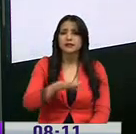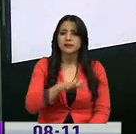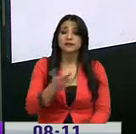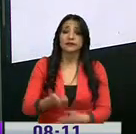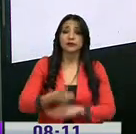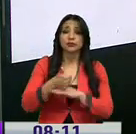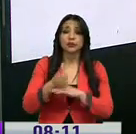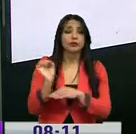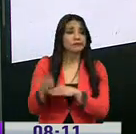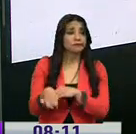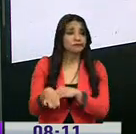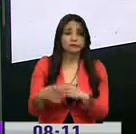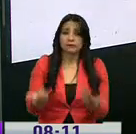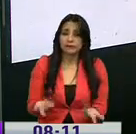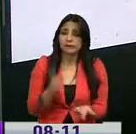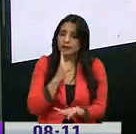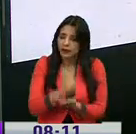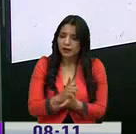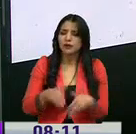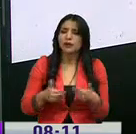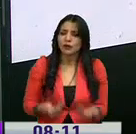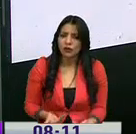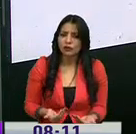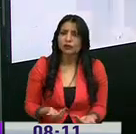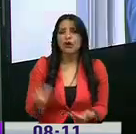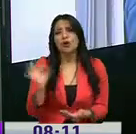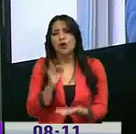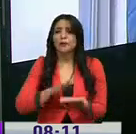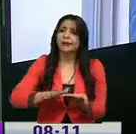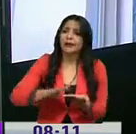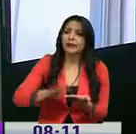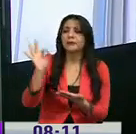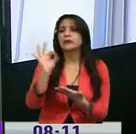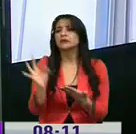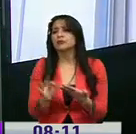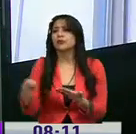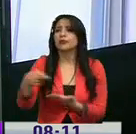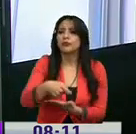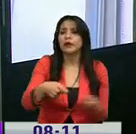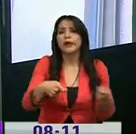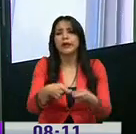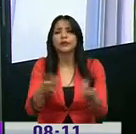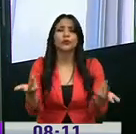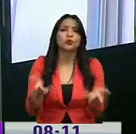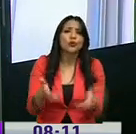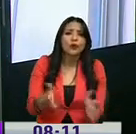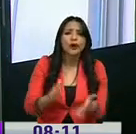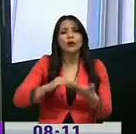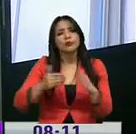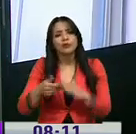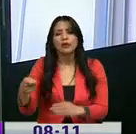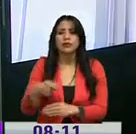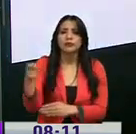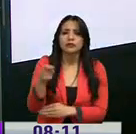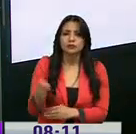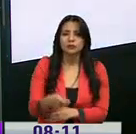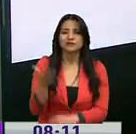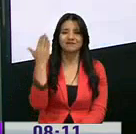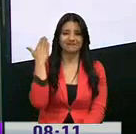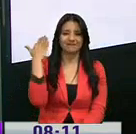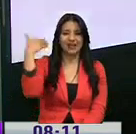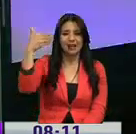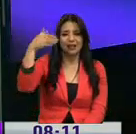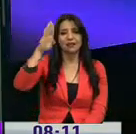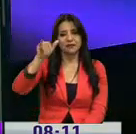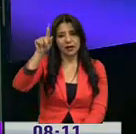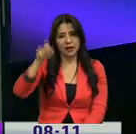las autoridades se hagan de la vista gorda o se escuden con los famosos presupuestos participativos y comunitarios que lo dejó puesto el alcalde Barrera,